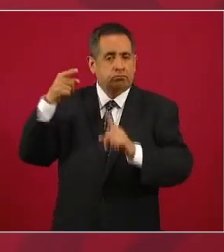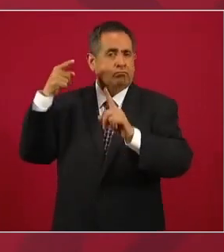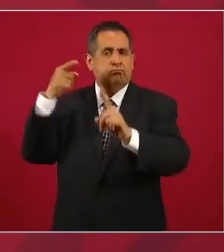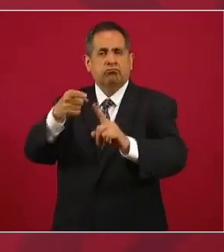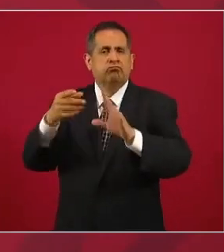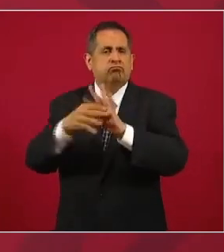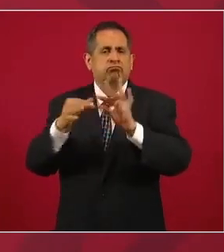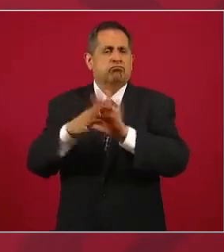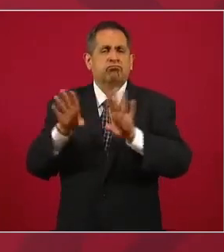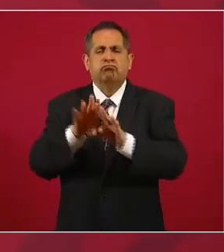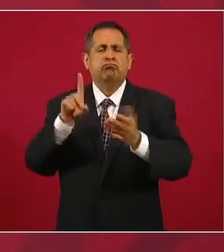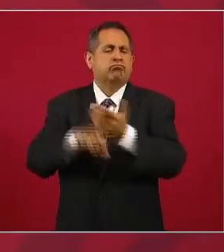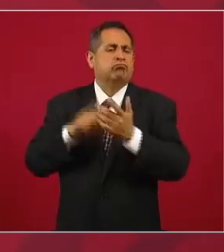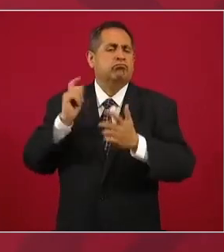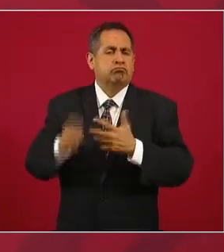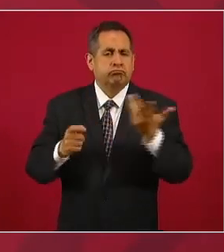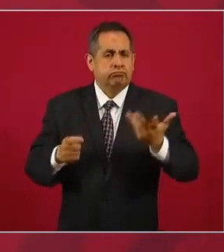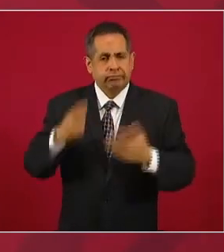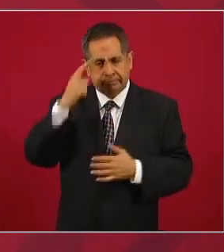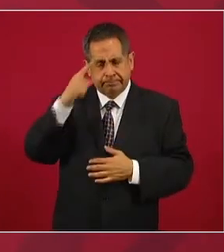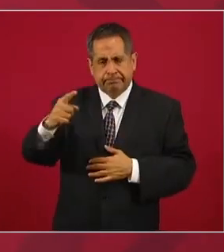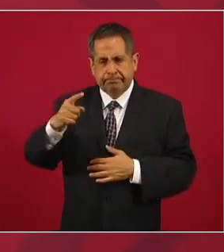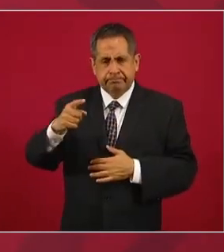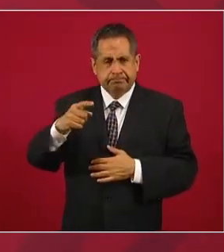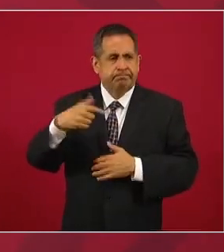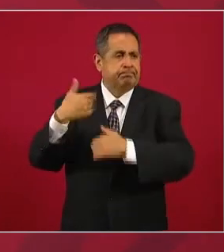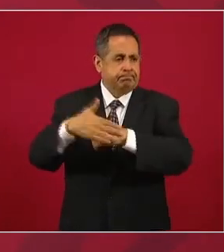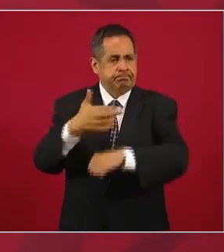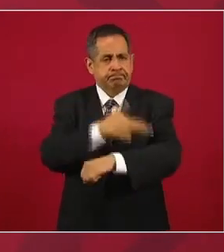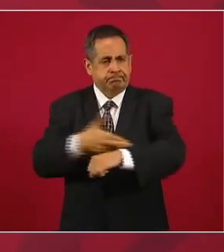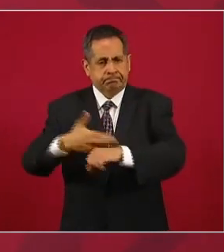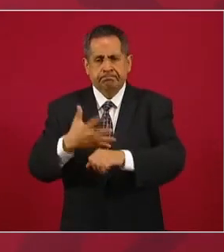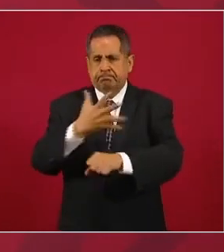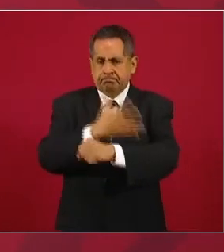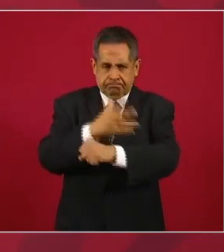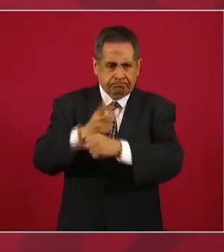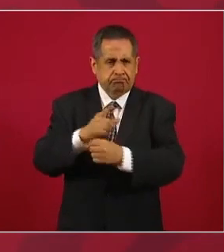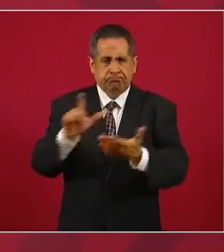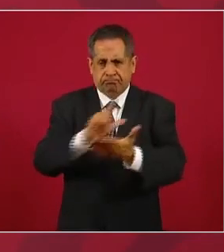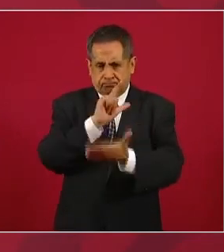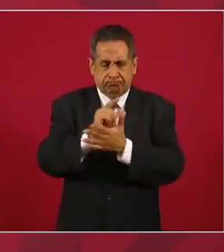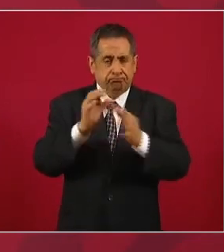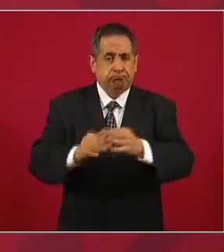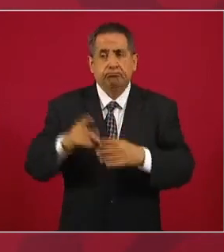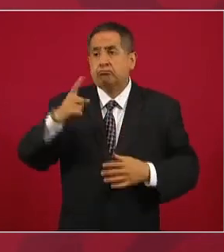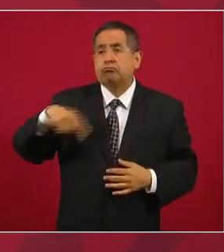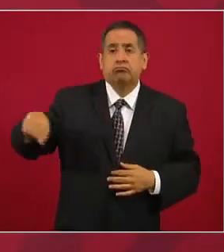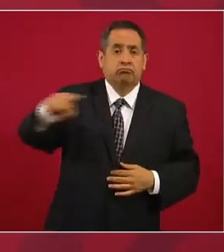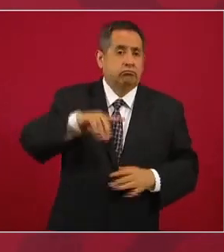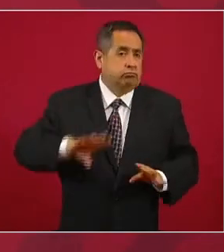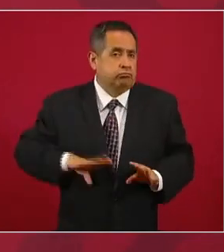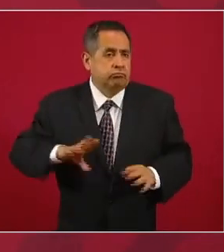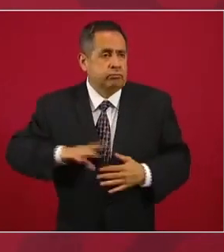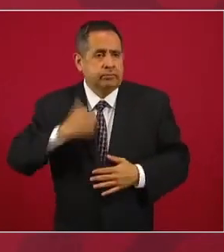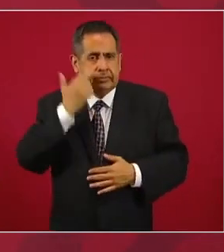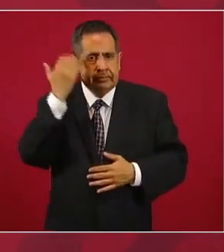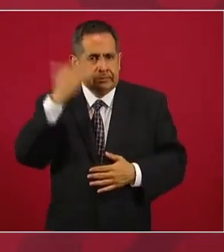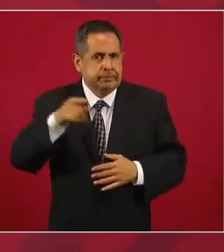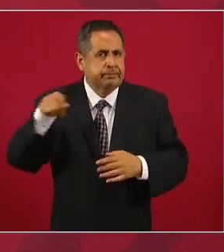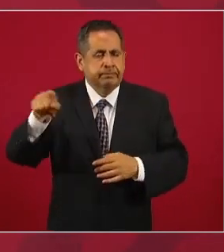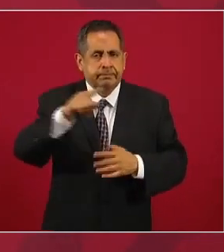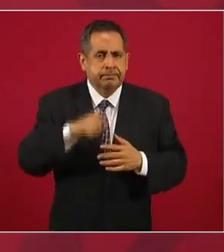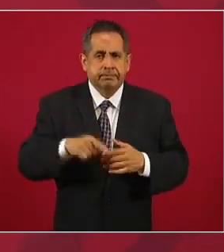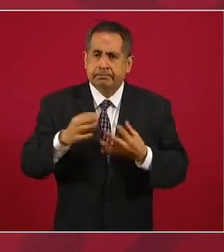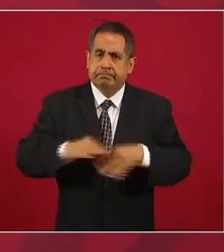central de llevar a un cauce legal claro un asunto de interés general y